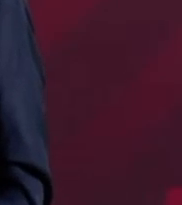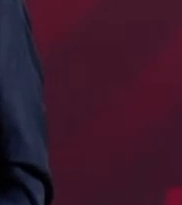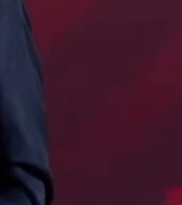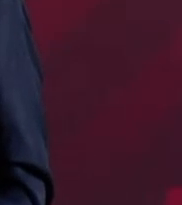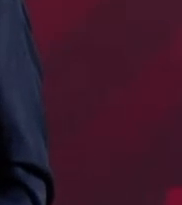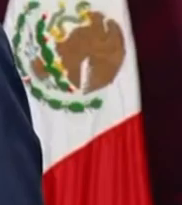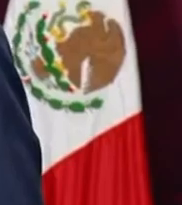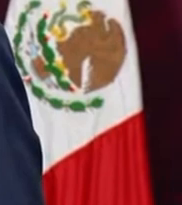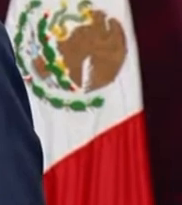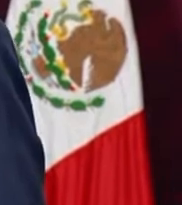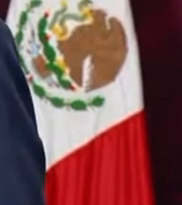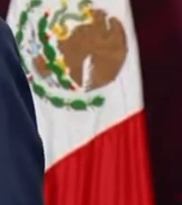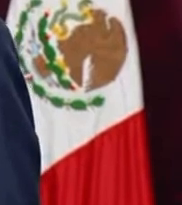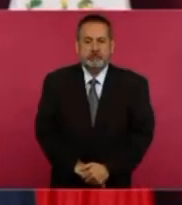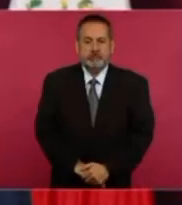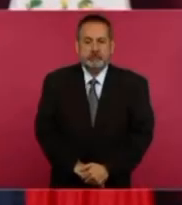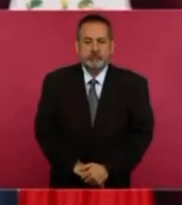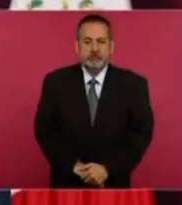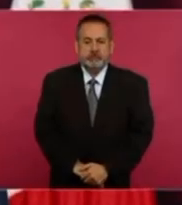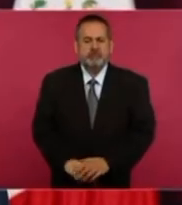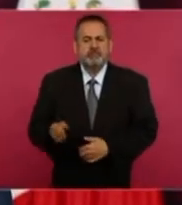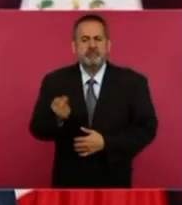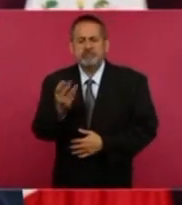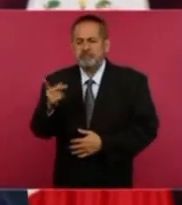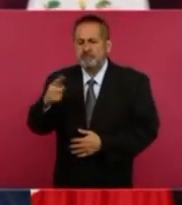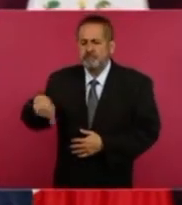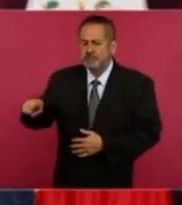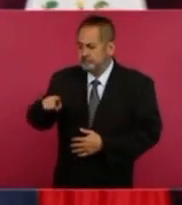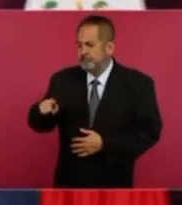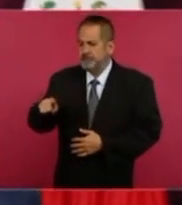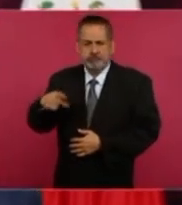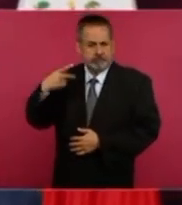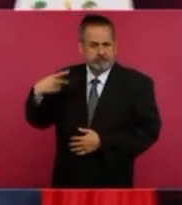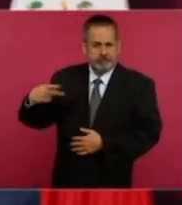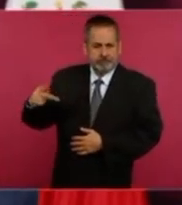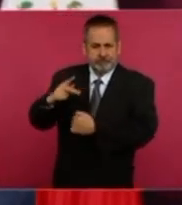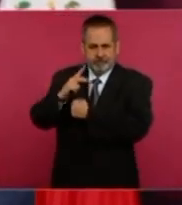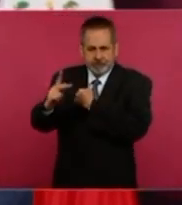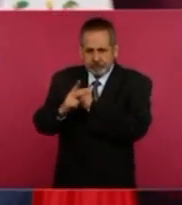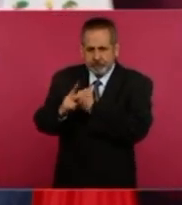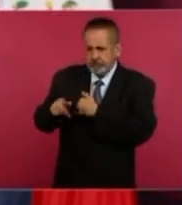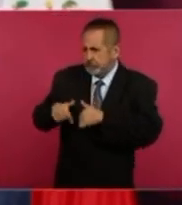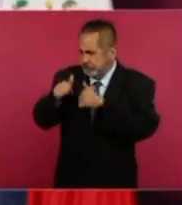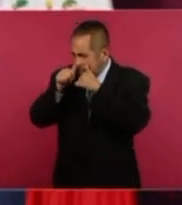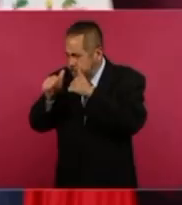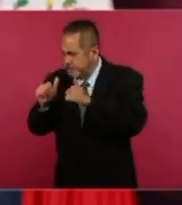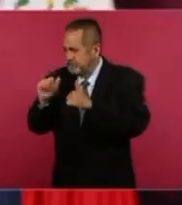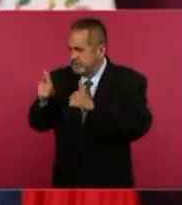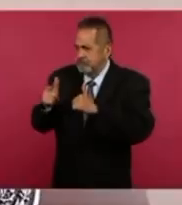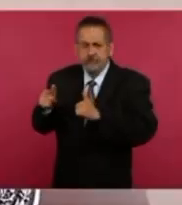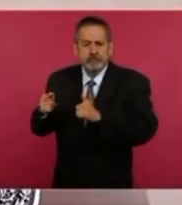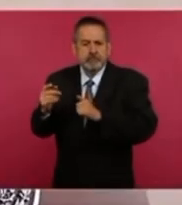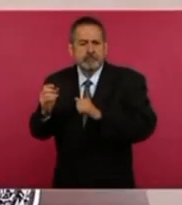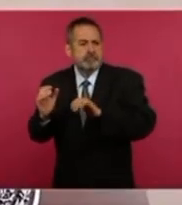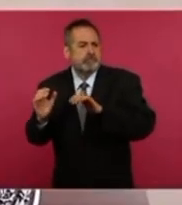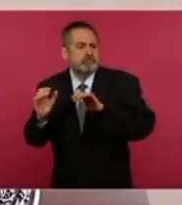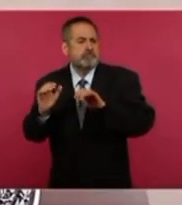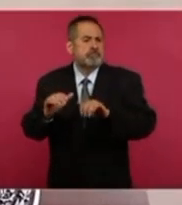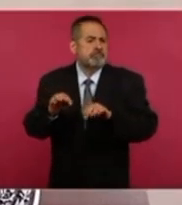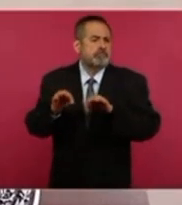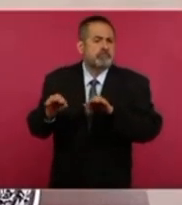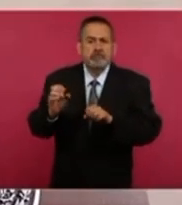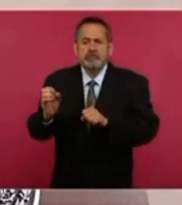sus lugares de origen, si son atendidos, si hay oportunidades,